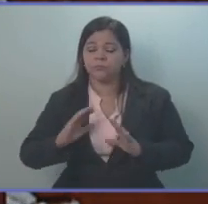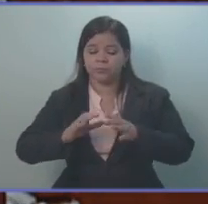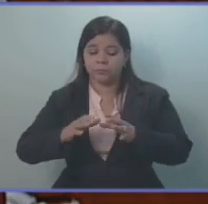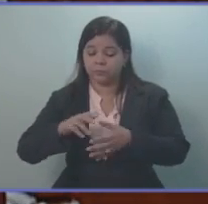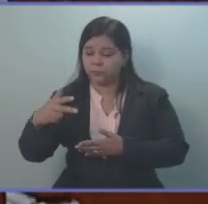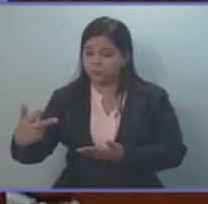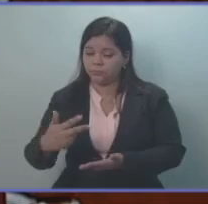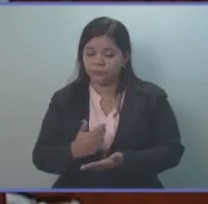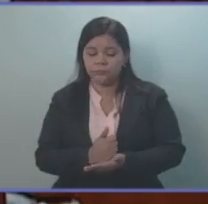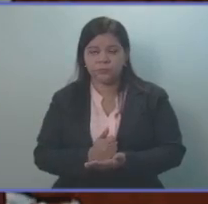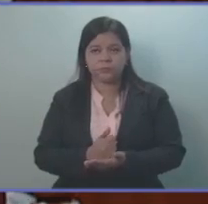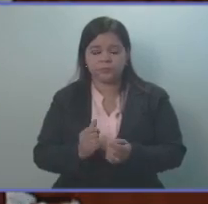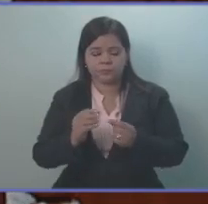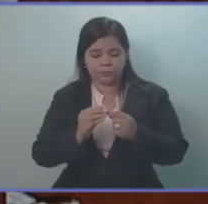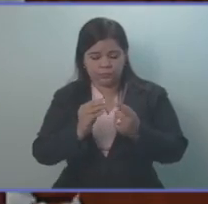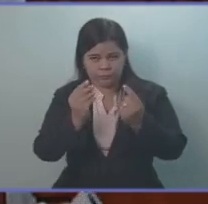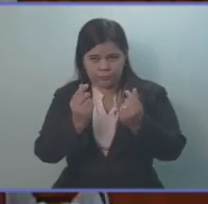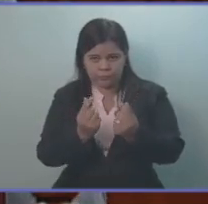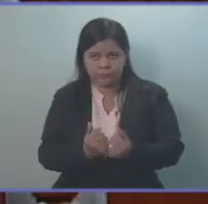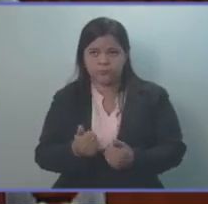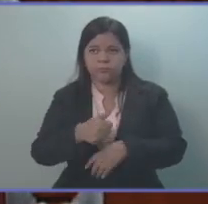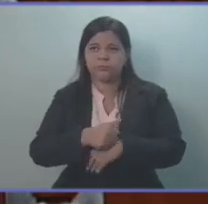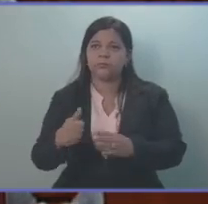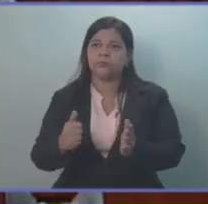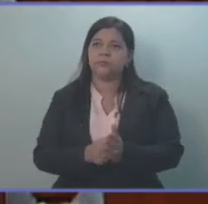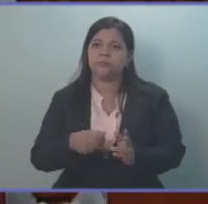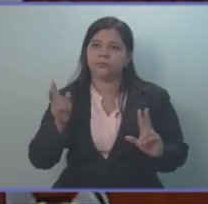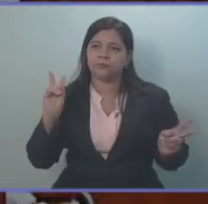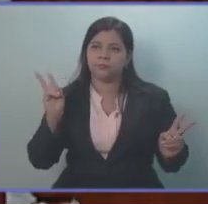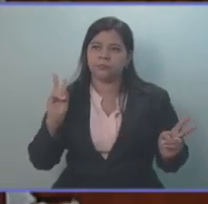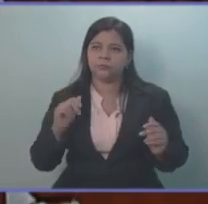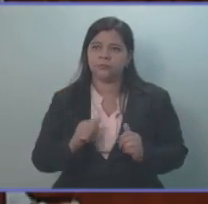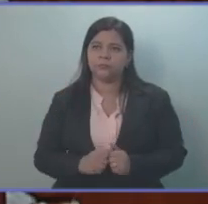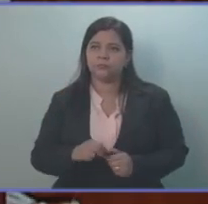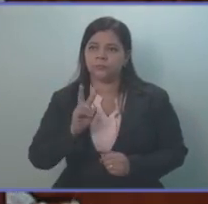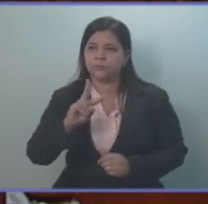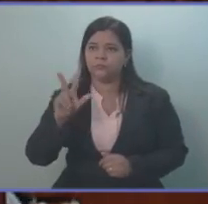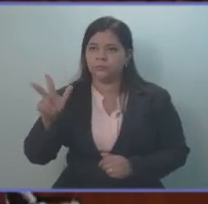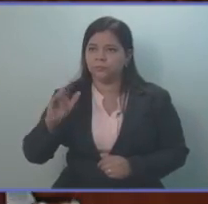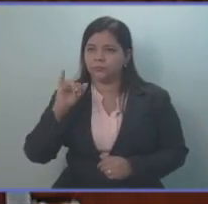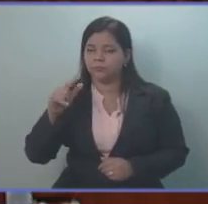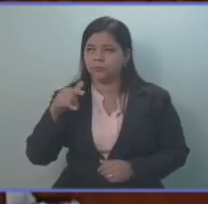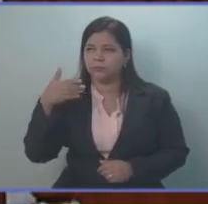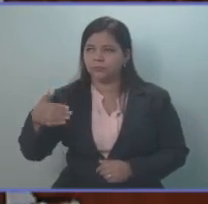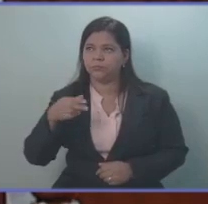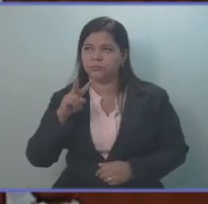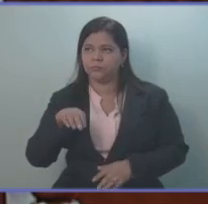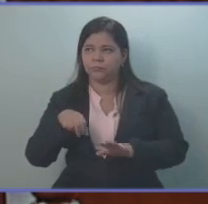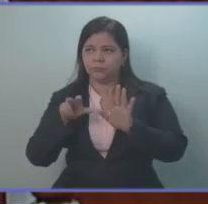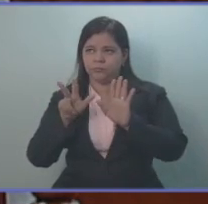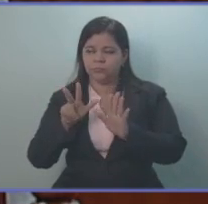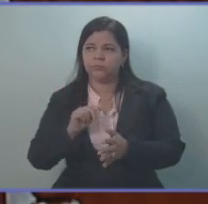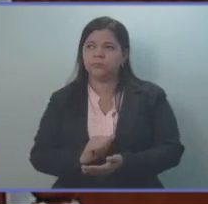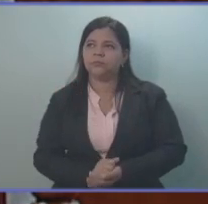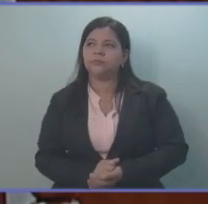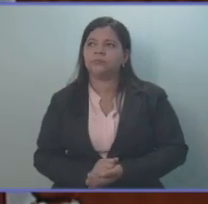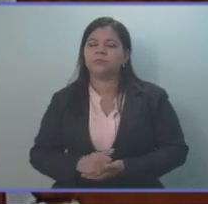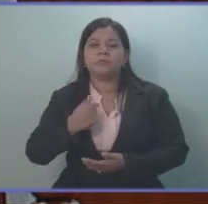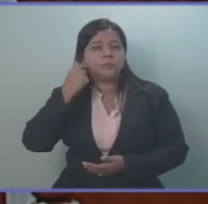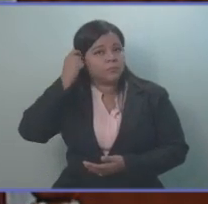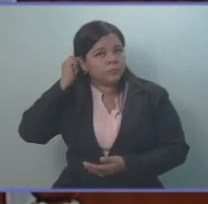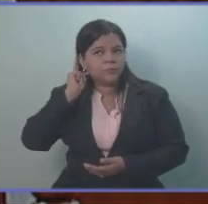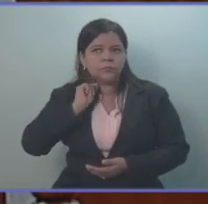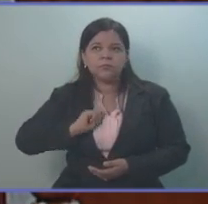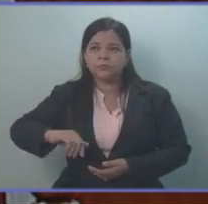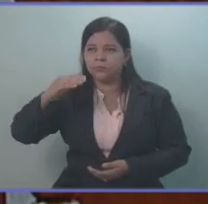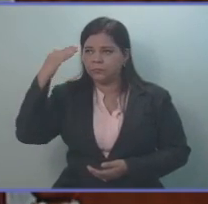Comisión de Hacienda y Especial del Presupuesto, Palacio Legislativo, San Salvador, 23 de julio del 2018. Señores